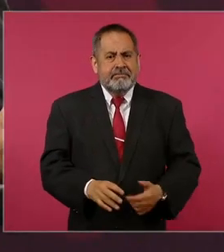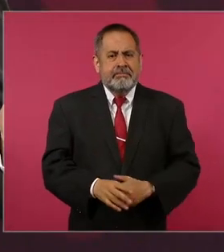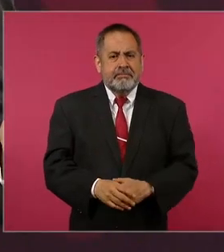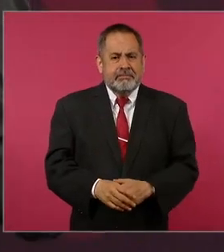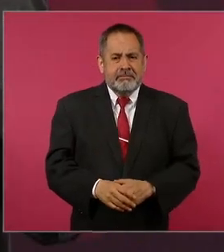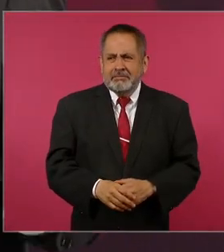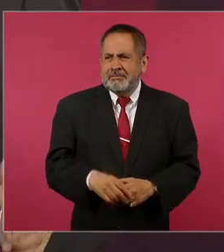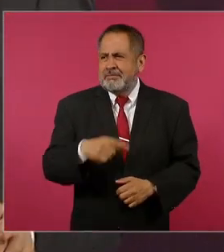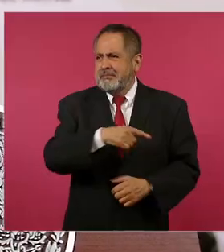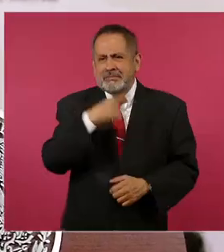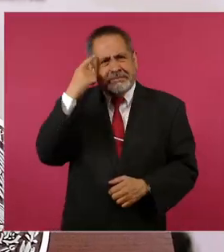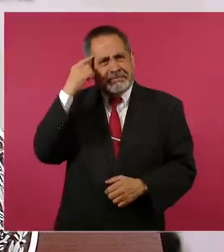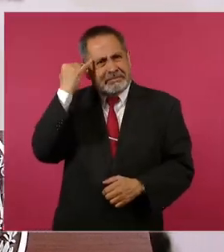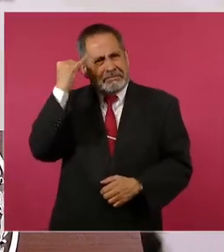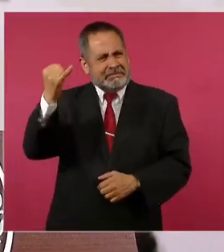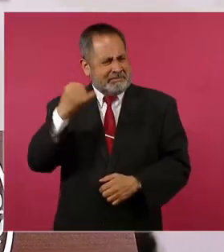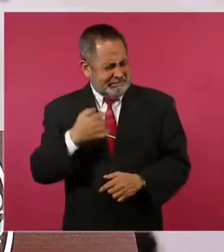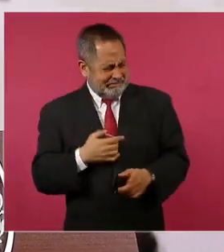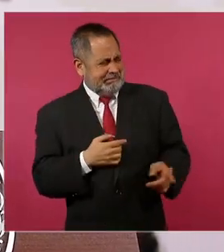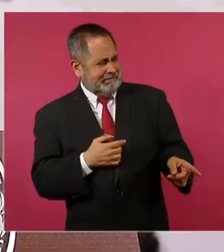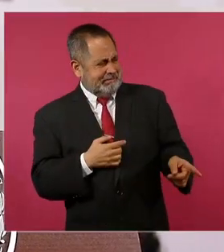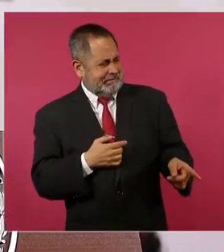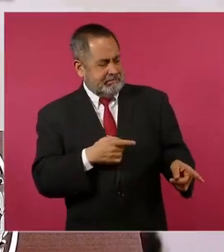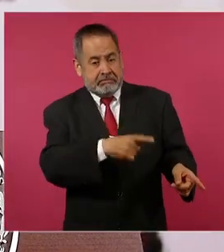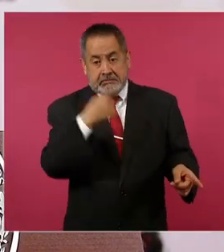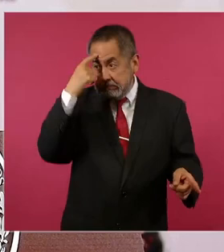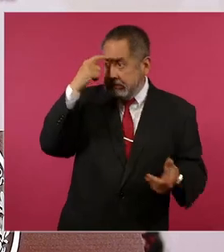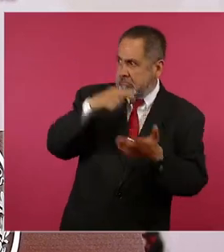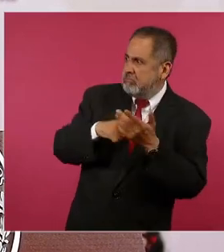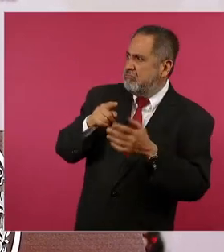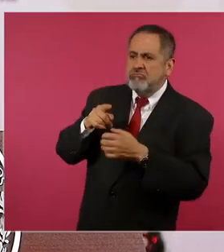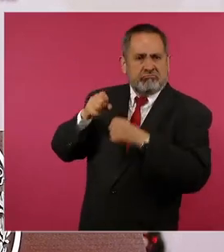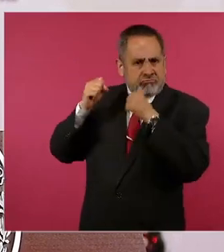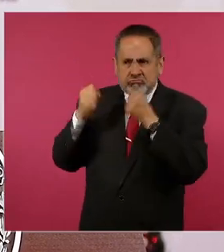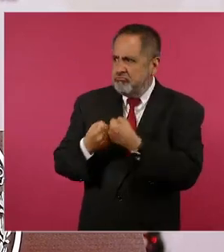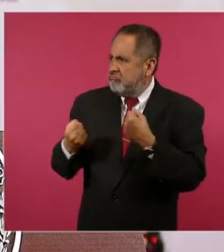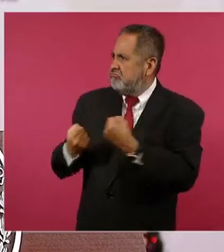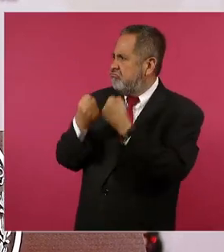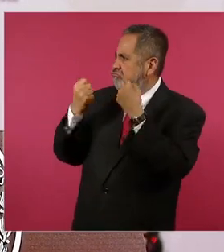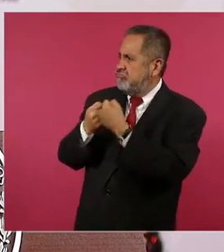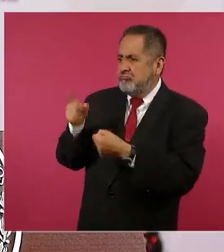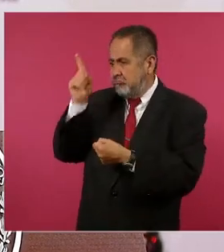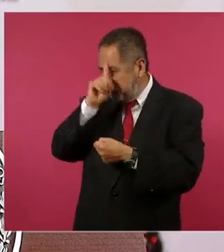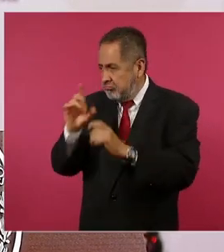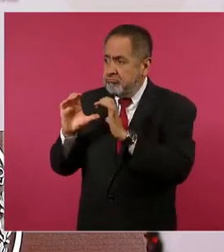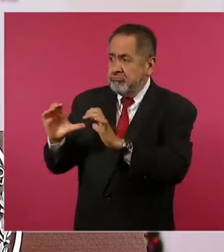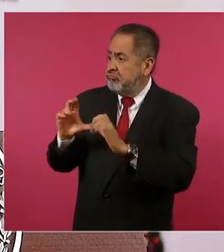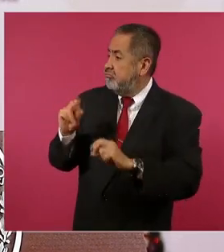¿de dónde salieron esas recomendaciones?